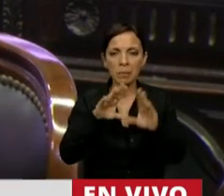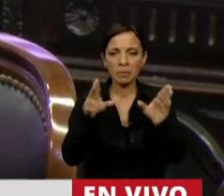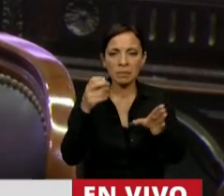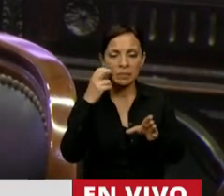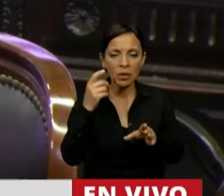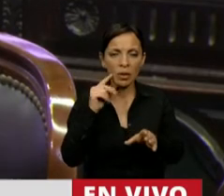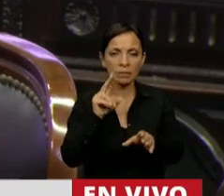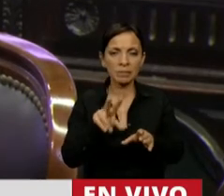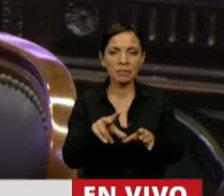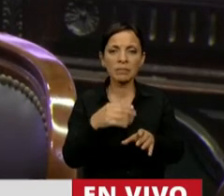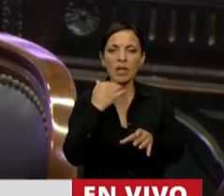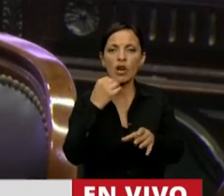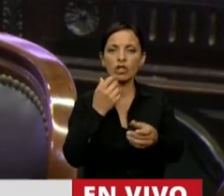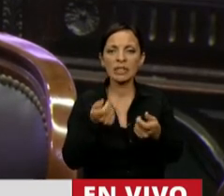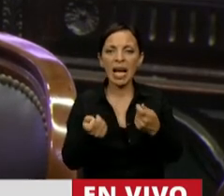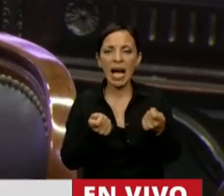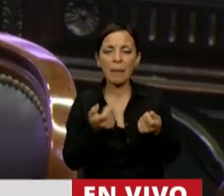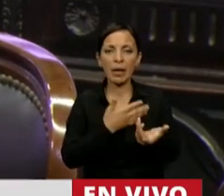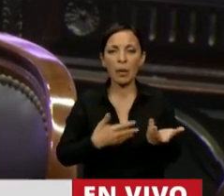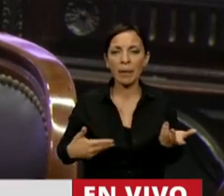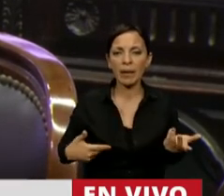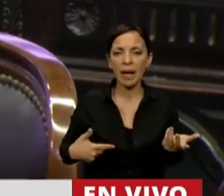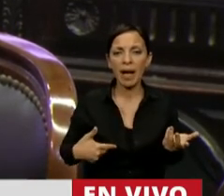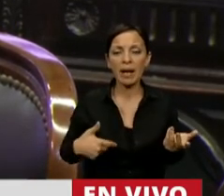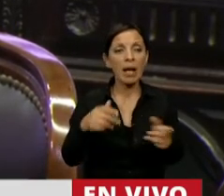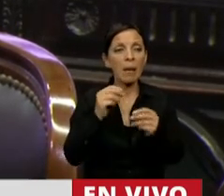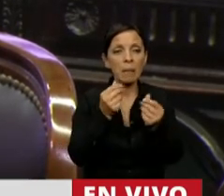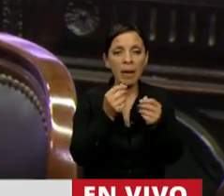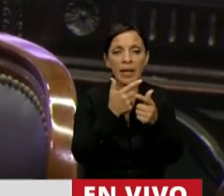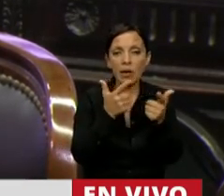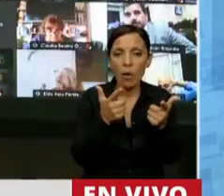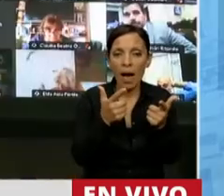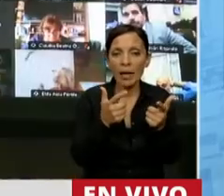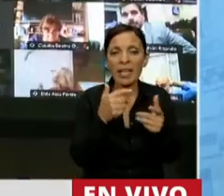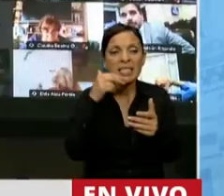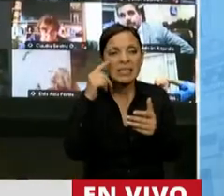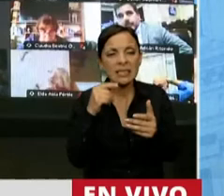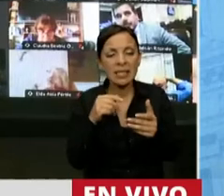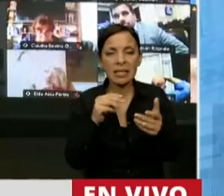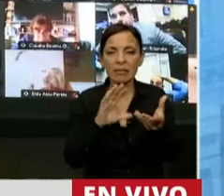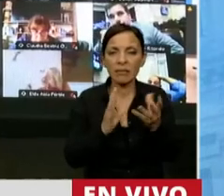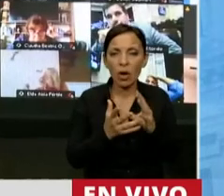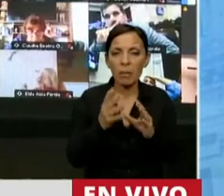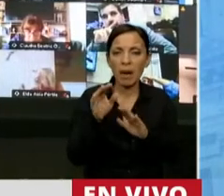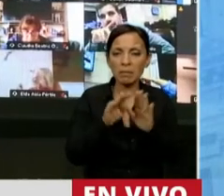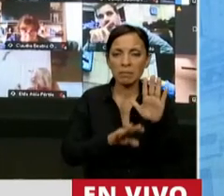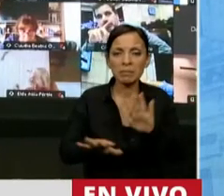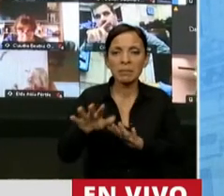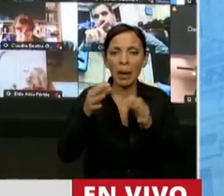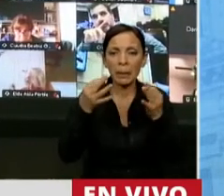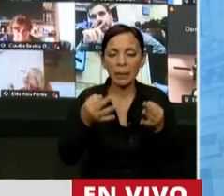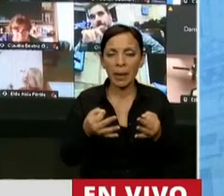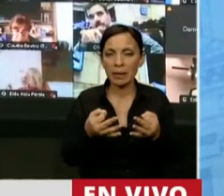No saben gobernar sin plata y sin discrecionalidad. Saquean las cajas del